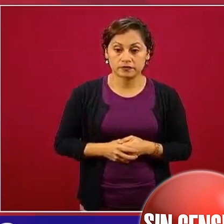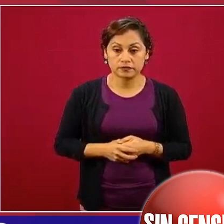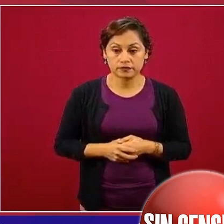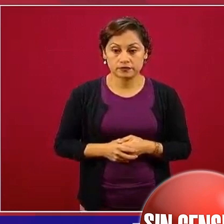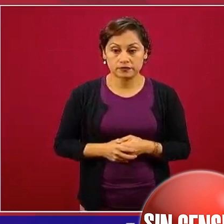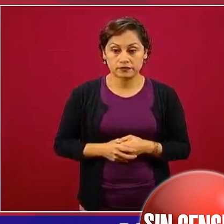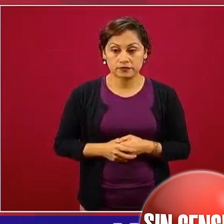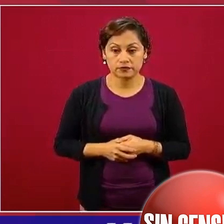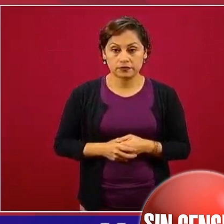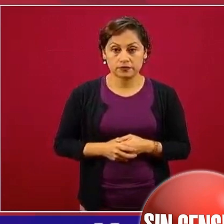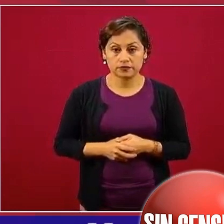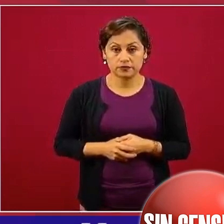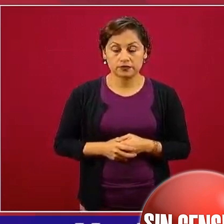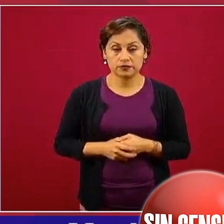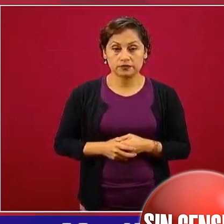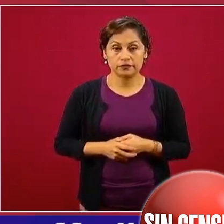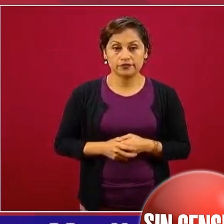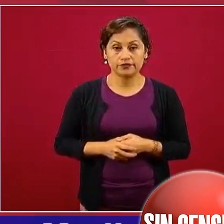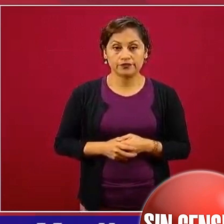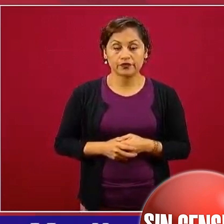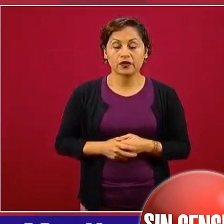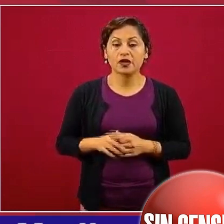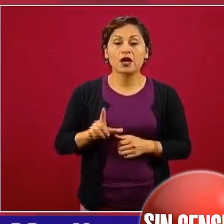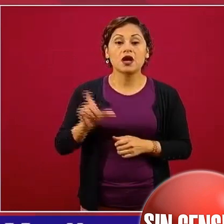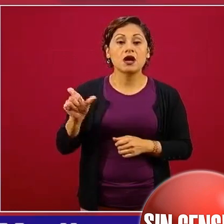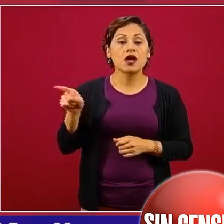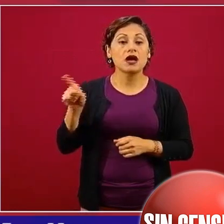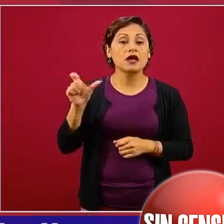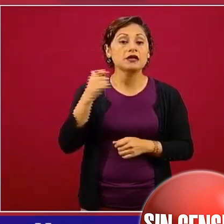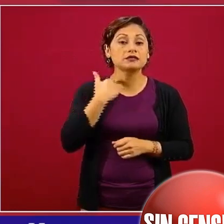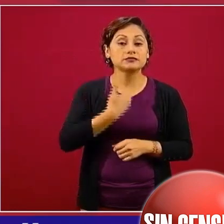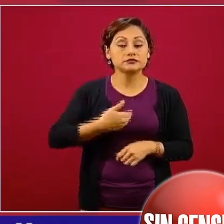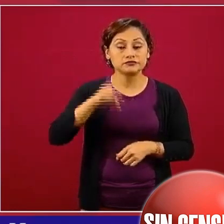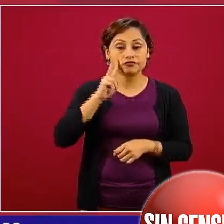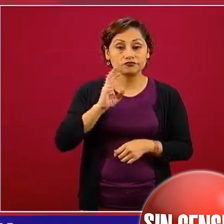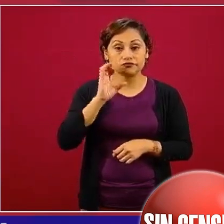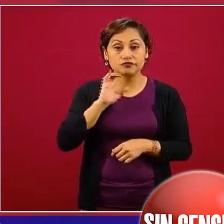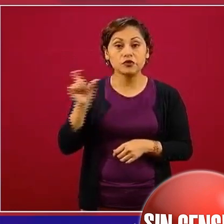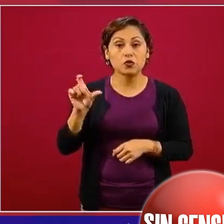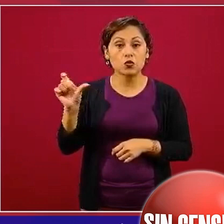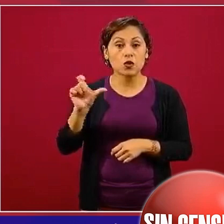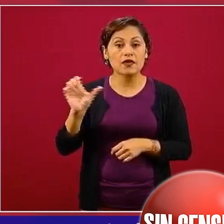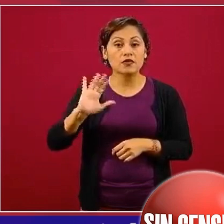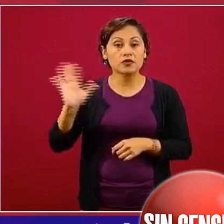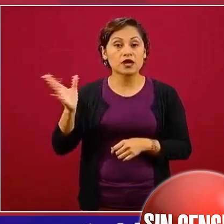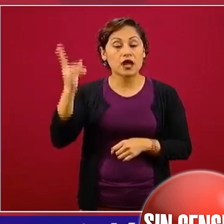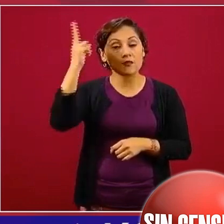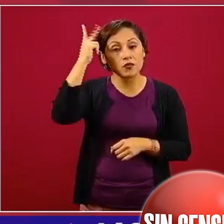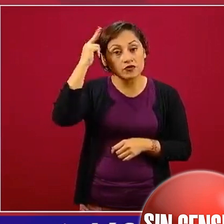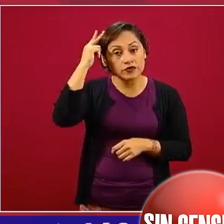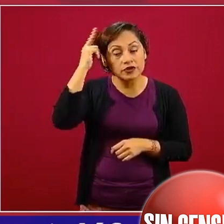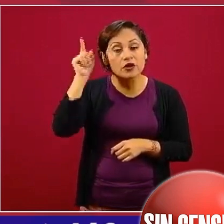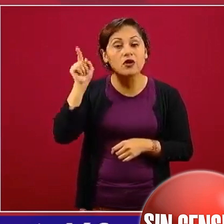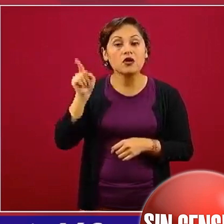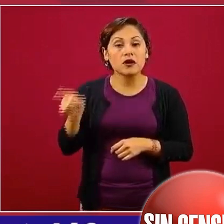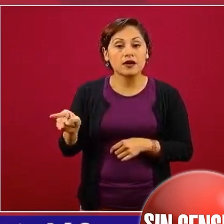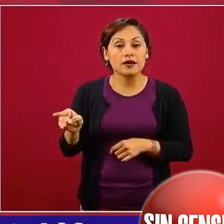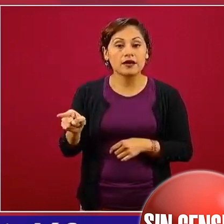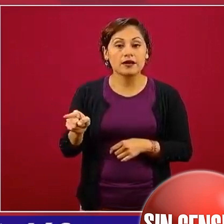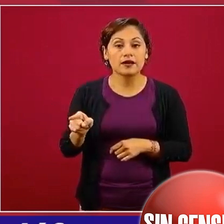está Porfirio Díaz en el poder y empieza a